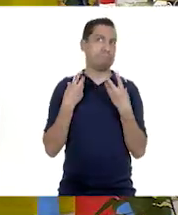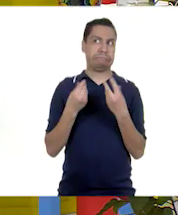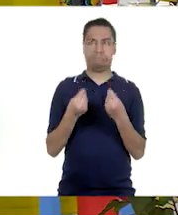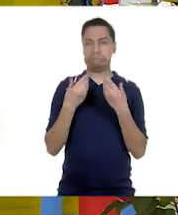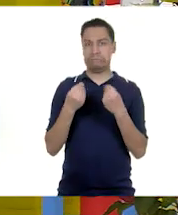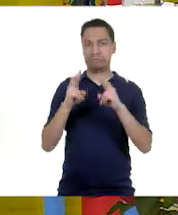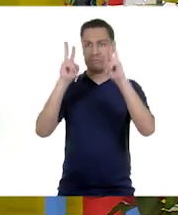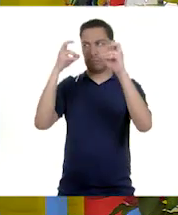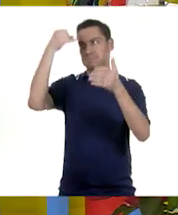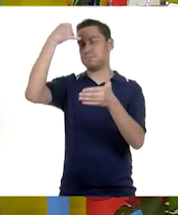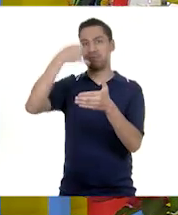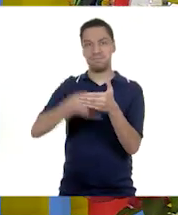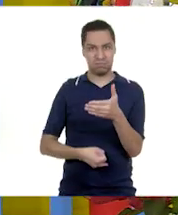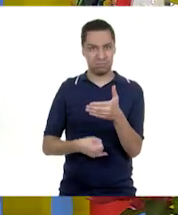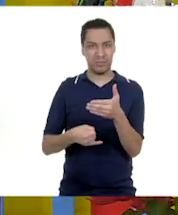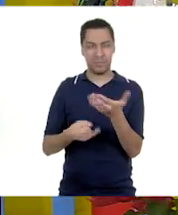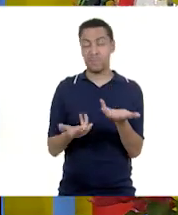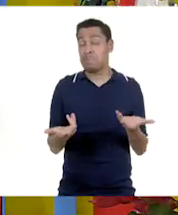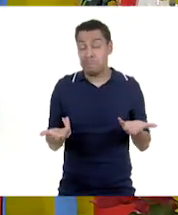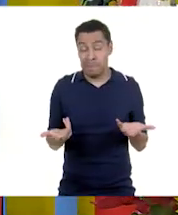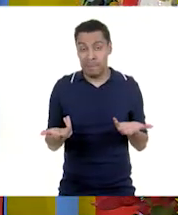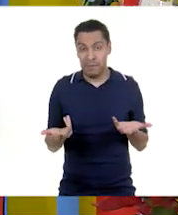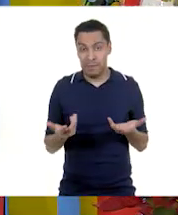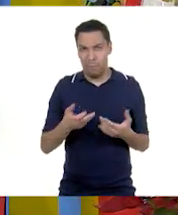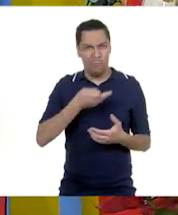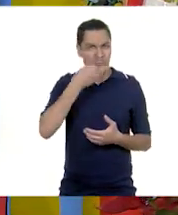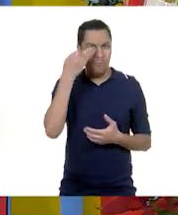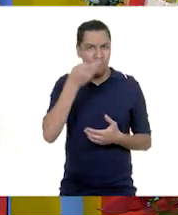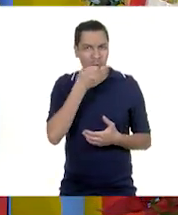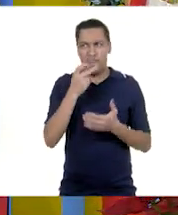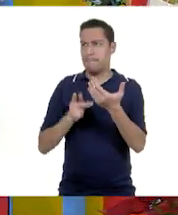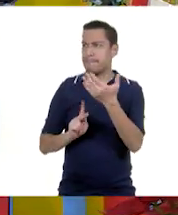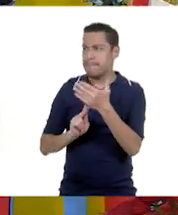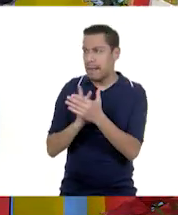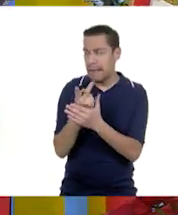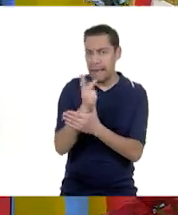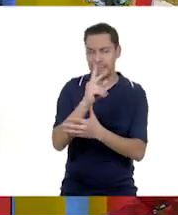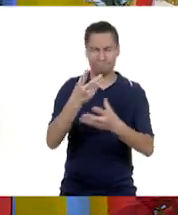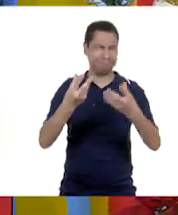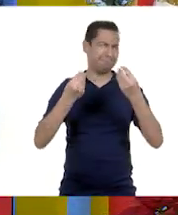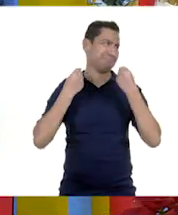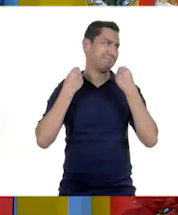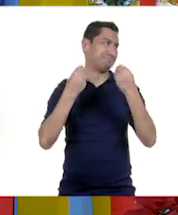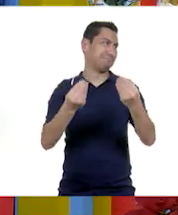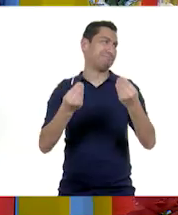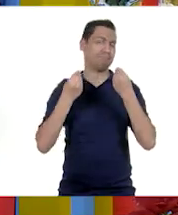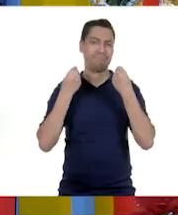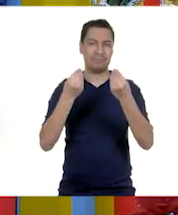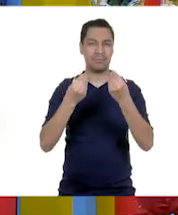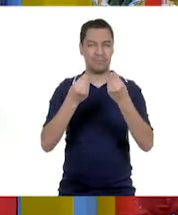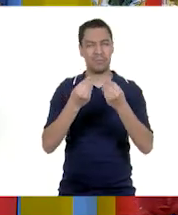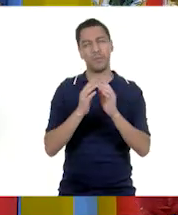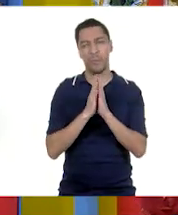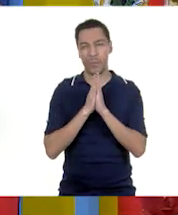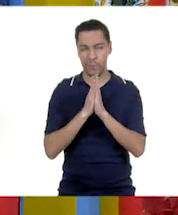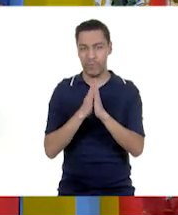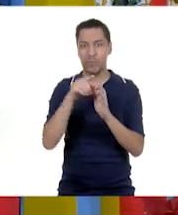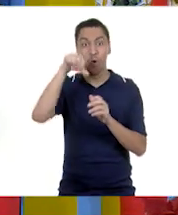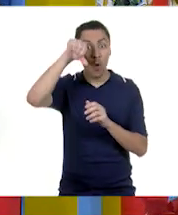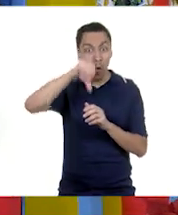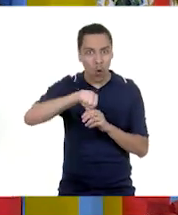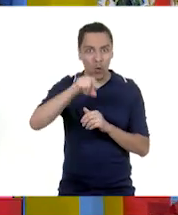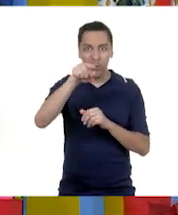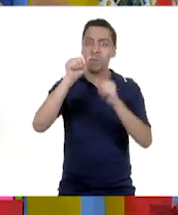hablar y por conocer porque podríamos hablar de todo un universo. Así que les pido que presten